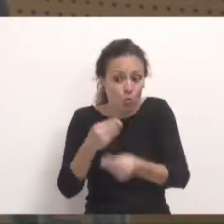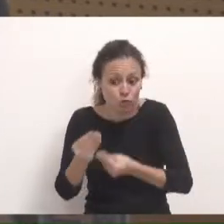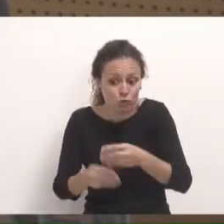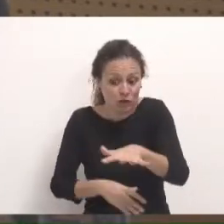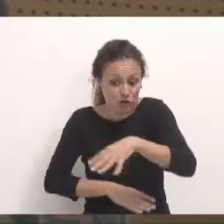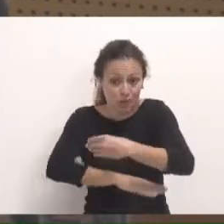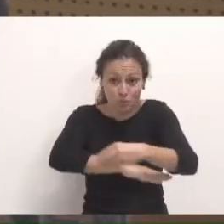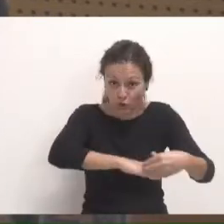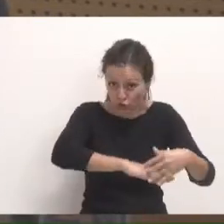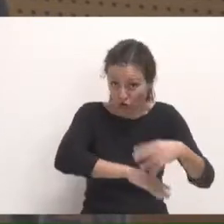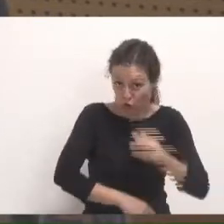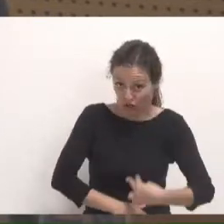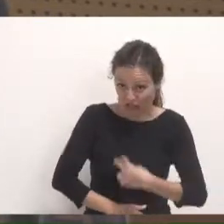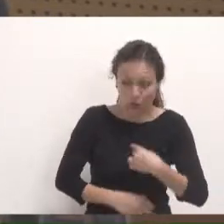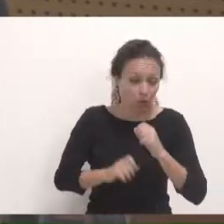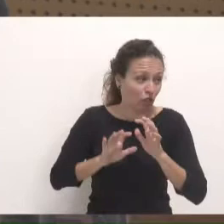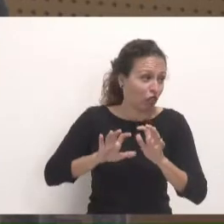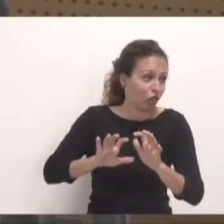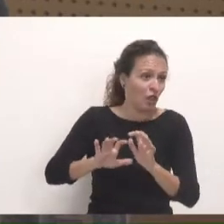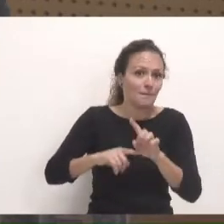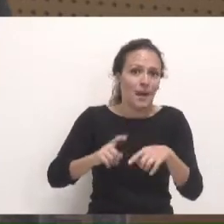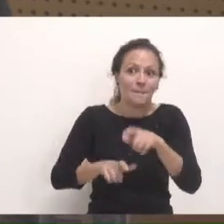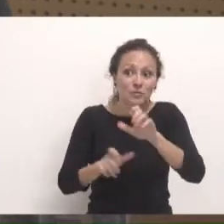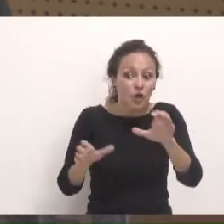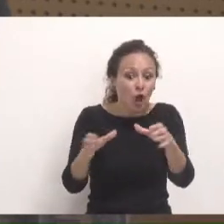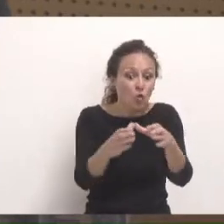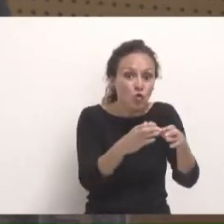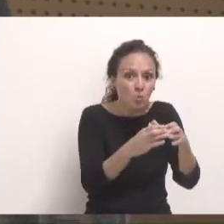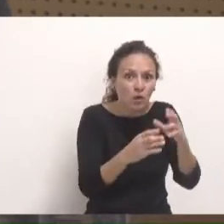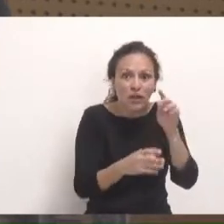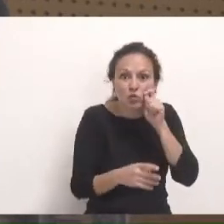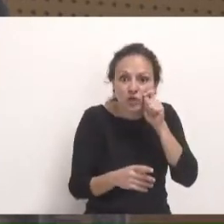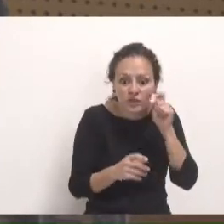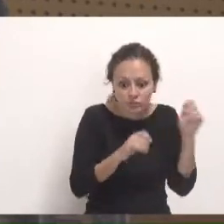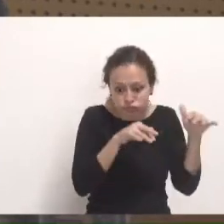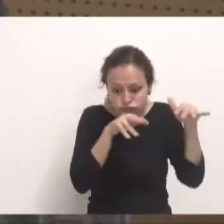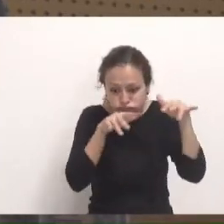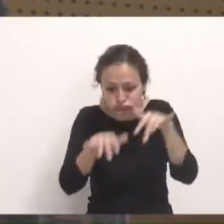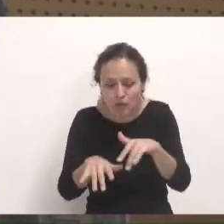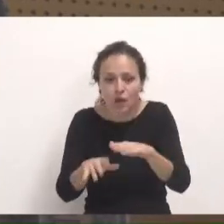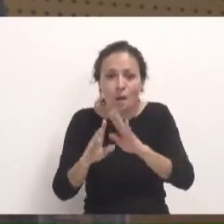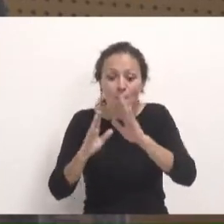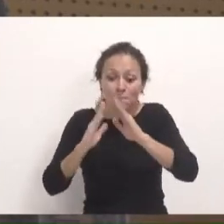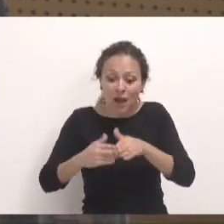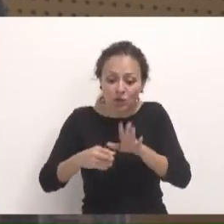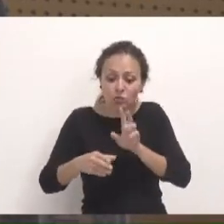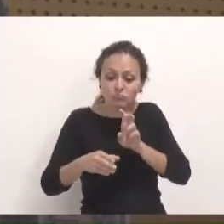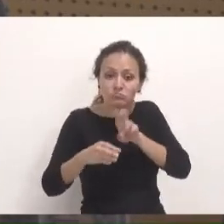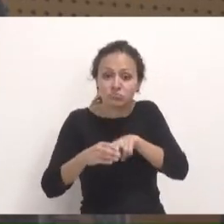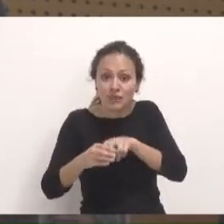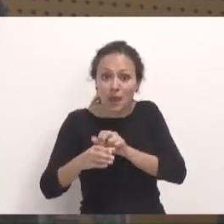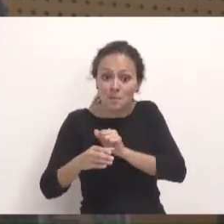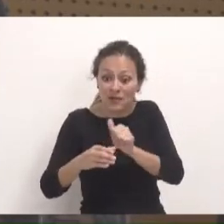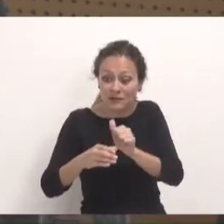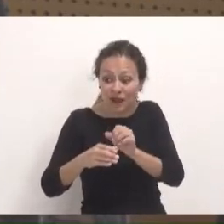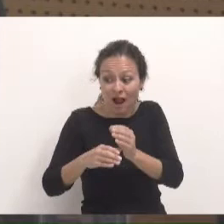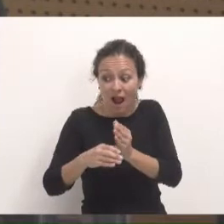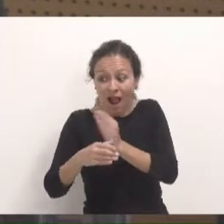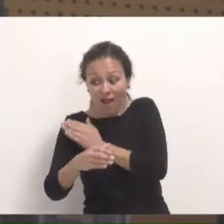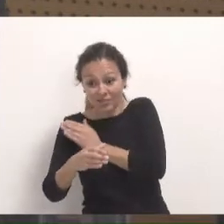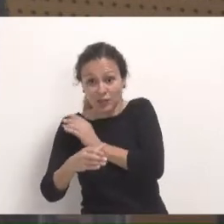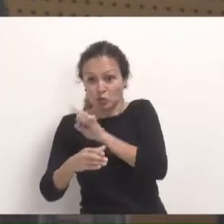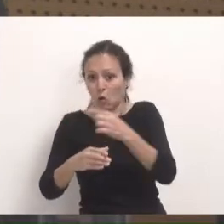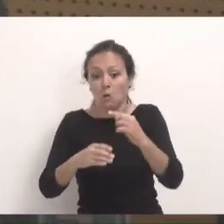ese colectivo de personas turistas que antes o después de coger el barco consumen en los bares, en los restaurantes